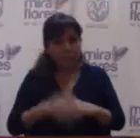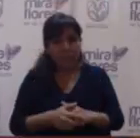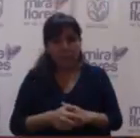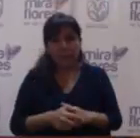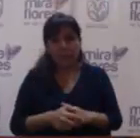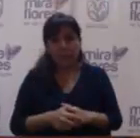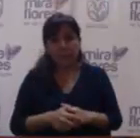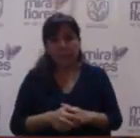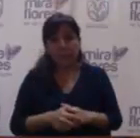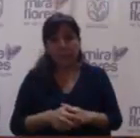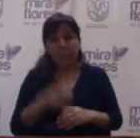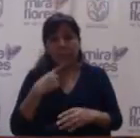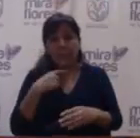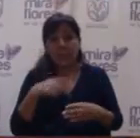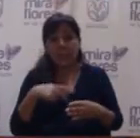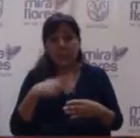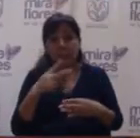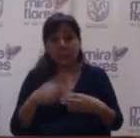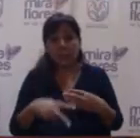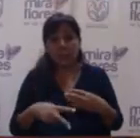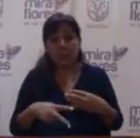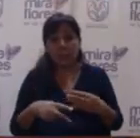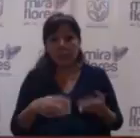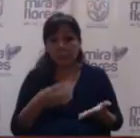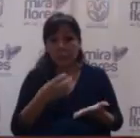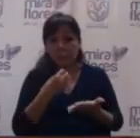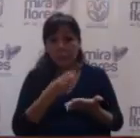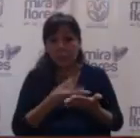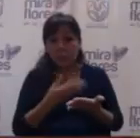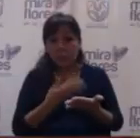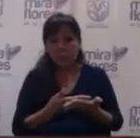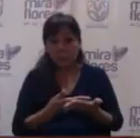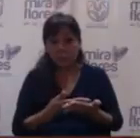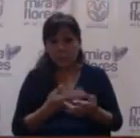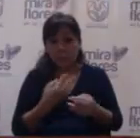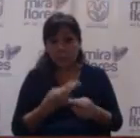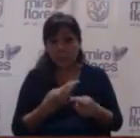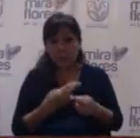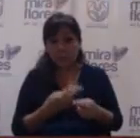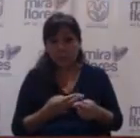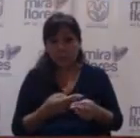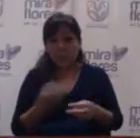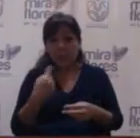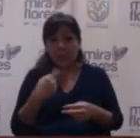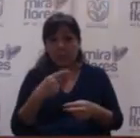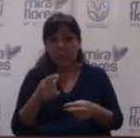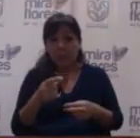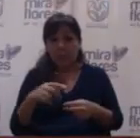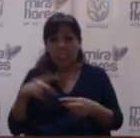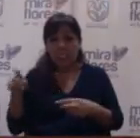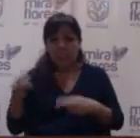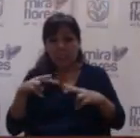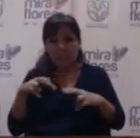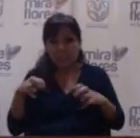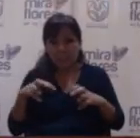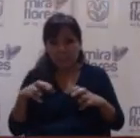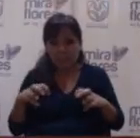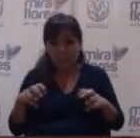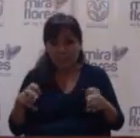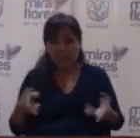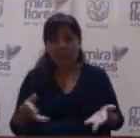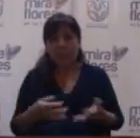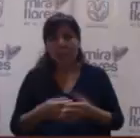Es un plan que ha venido trayendo buenos resultados al punto que el Centro de Investigación para la Criminalidad de